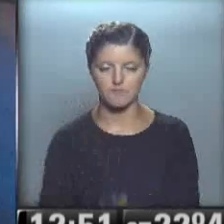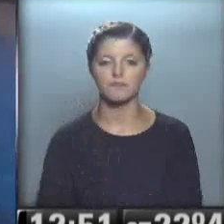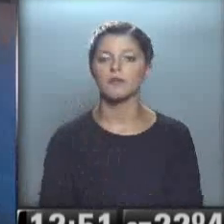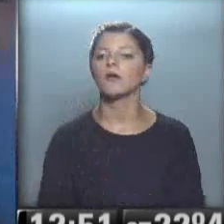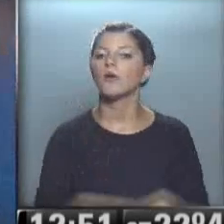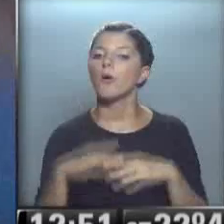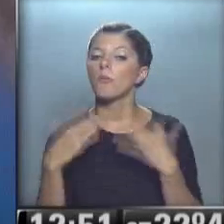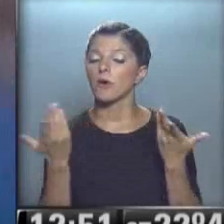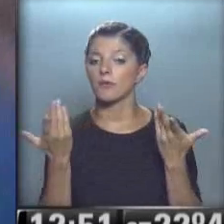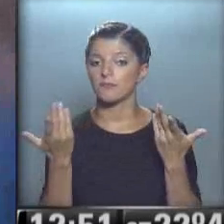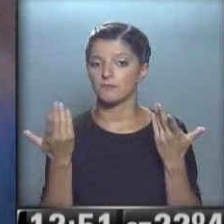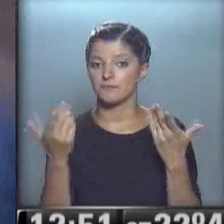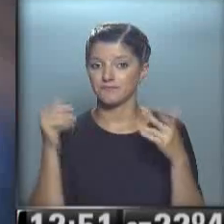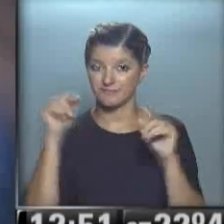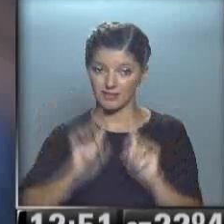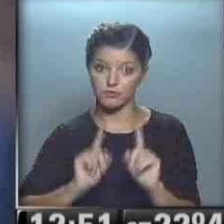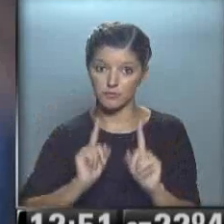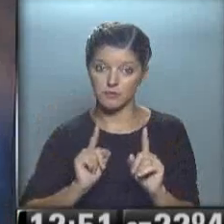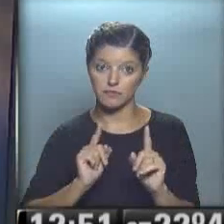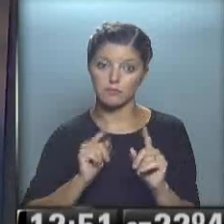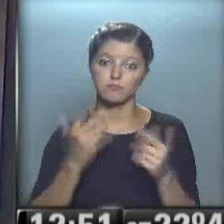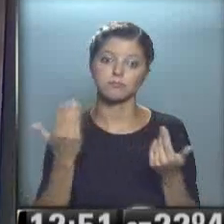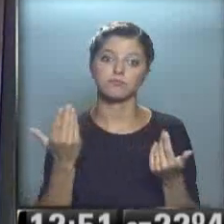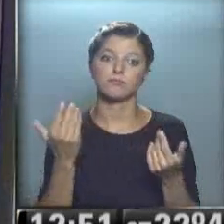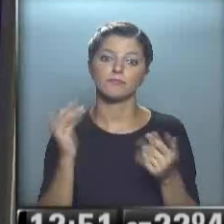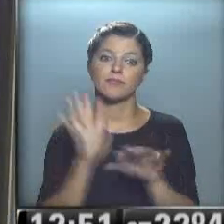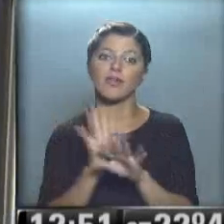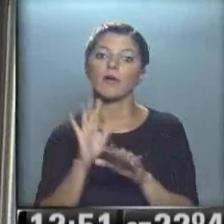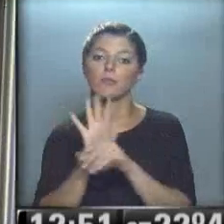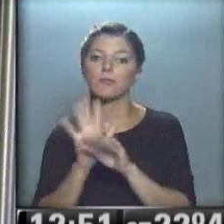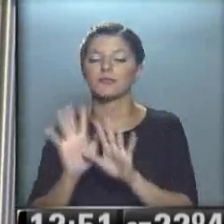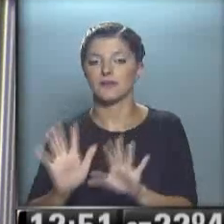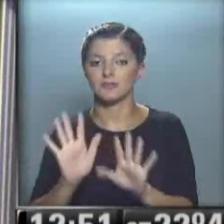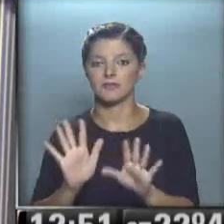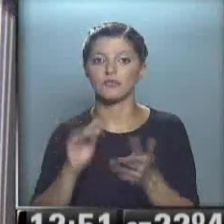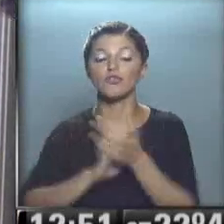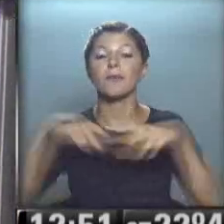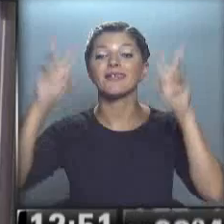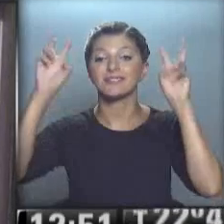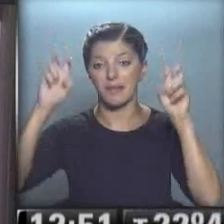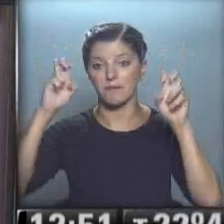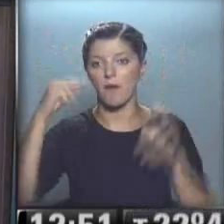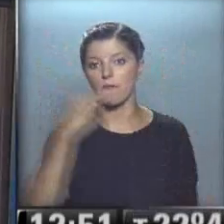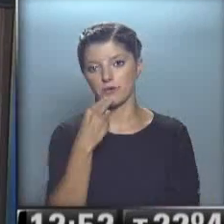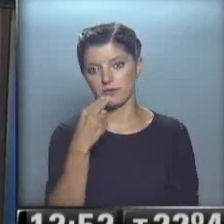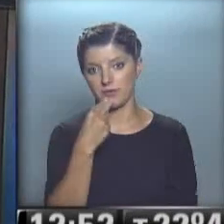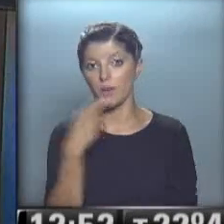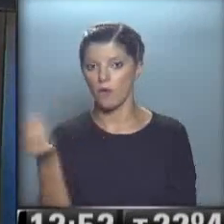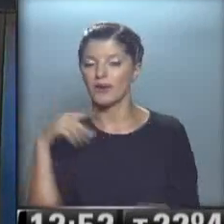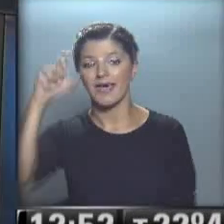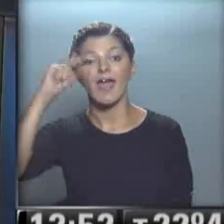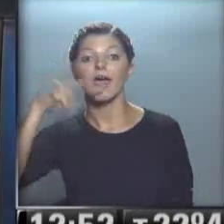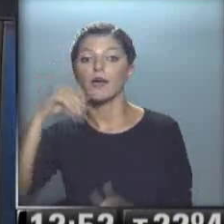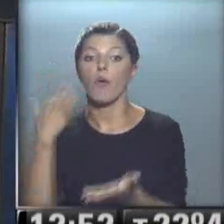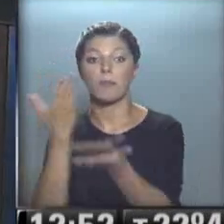este deja en todavía en vilo el el tema de Bolivia que Evo Morales ha presentado en la